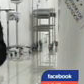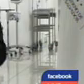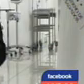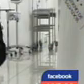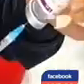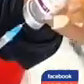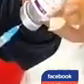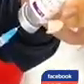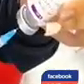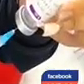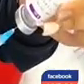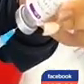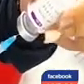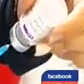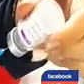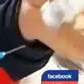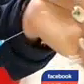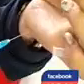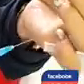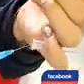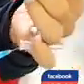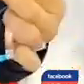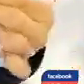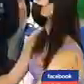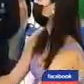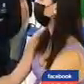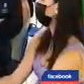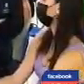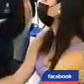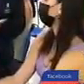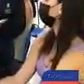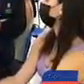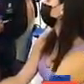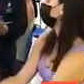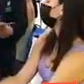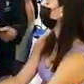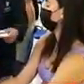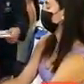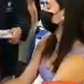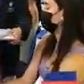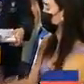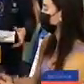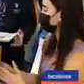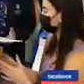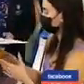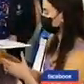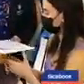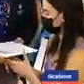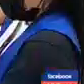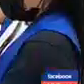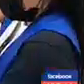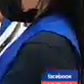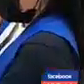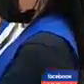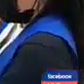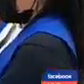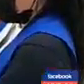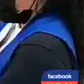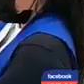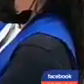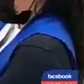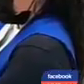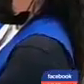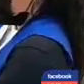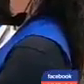es un dato importante. El descenso de casos de COVID-19 registrados en el país, según Francisco Alaví, se debe a la vacunación contra